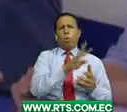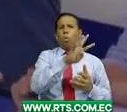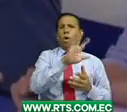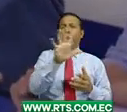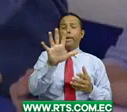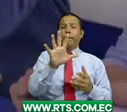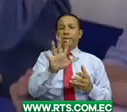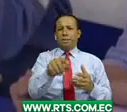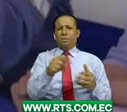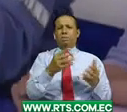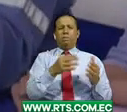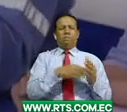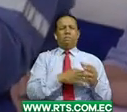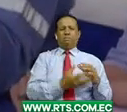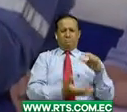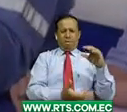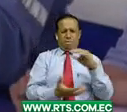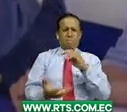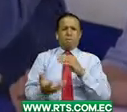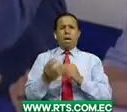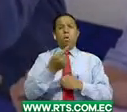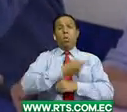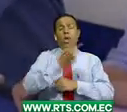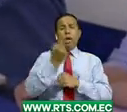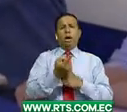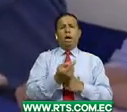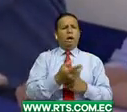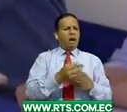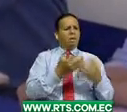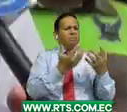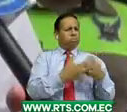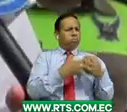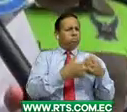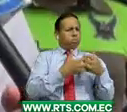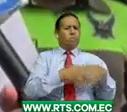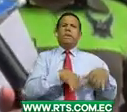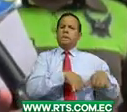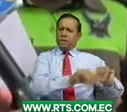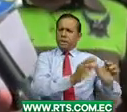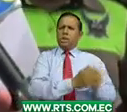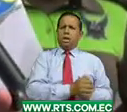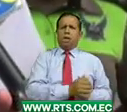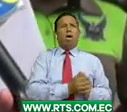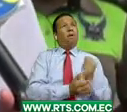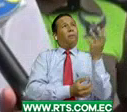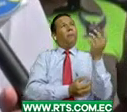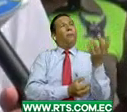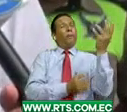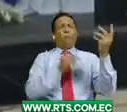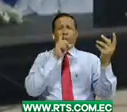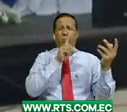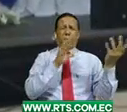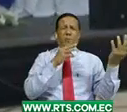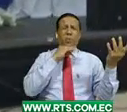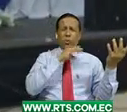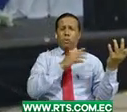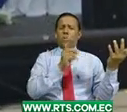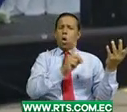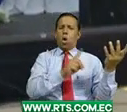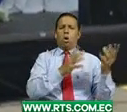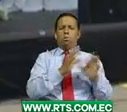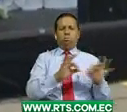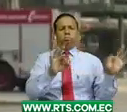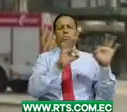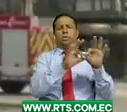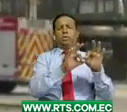trabaje a su máxima eficiencia y no contamine. Por su parte, el alcalde del Cantón Santa Elena manifestó que se ha